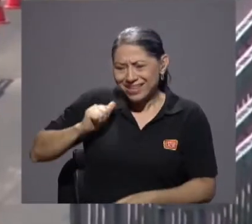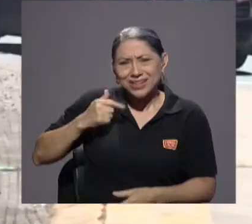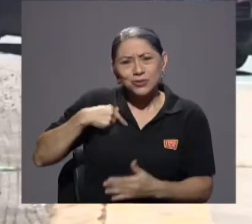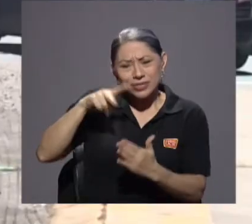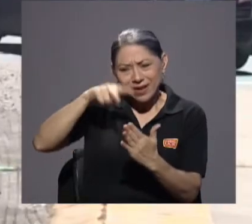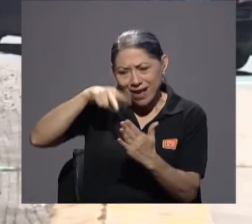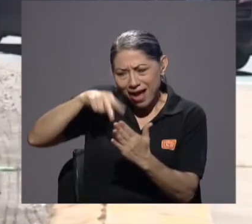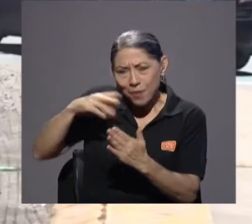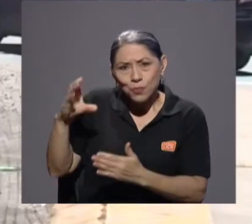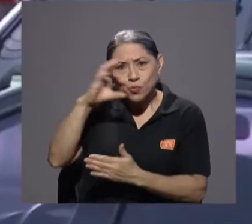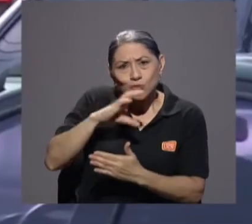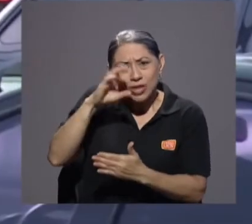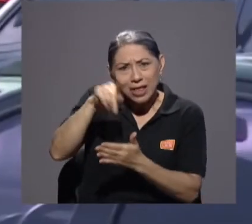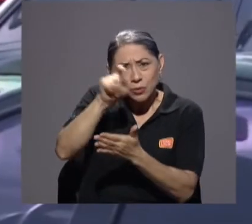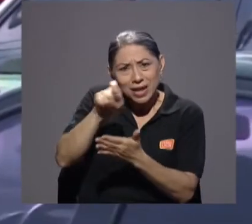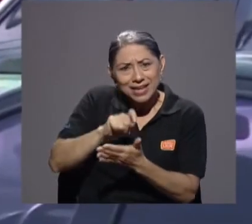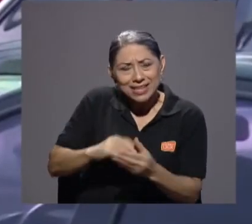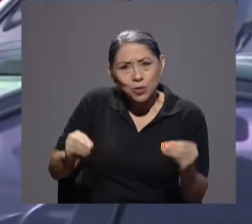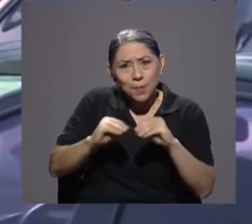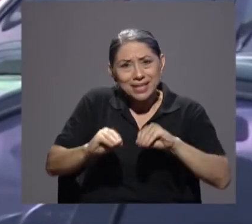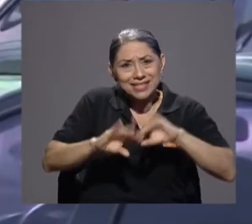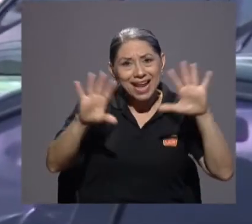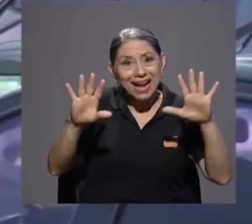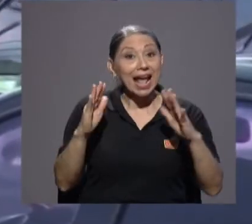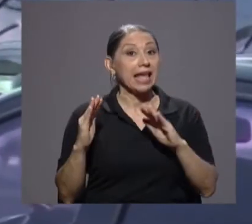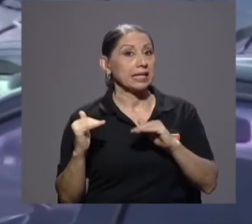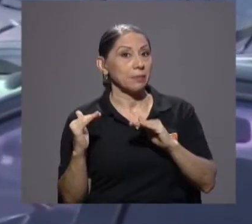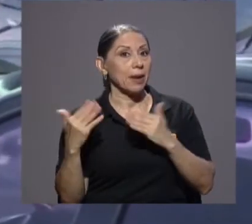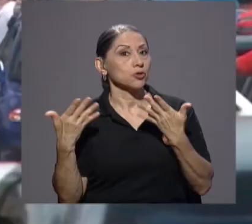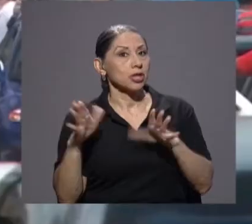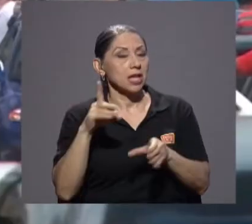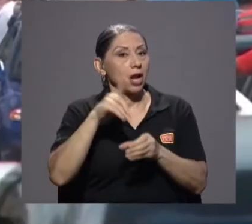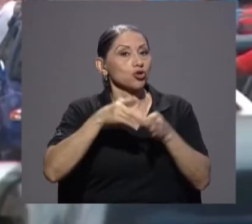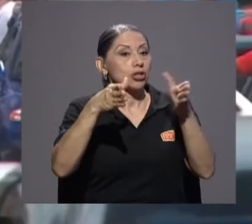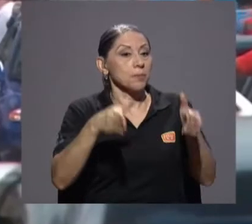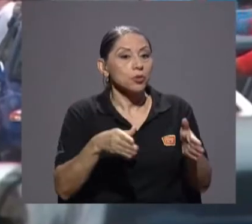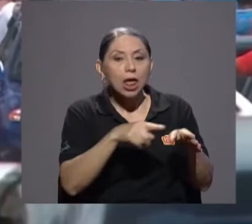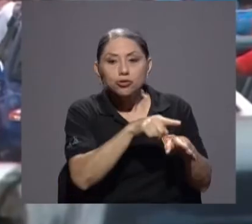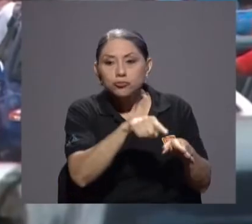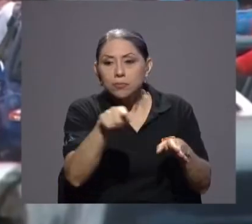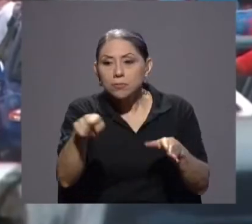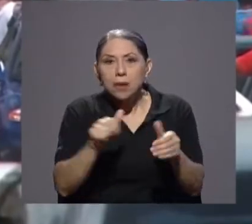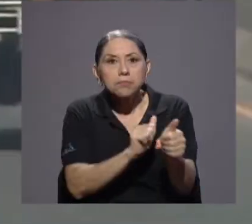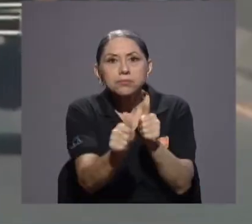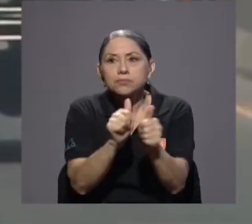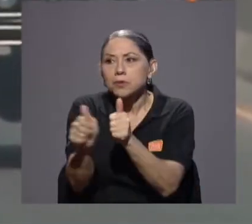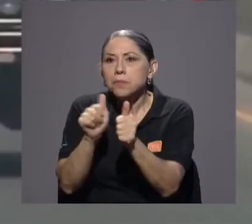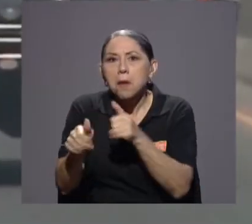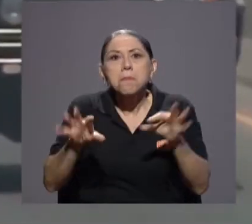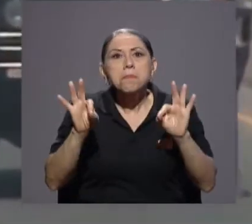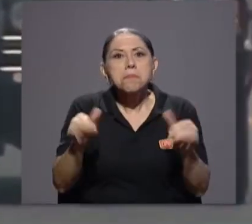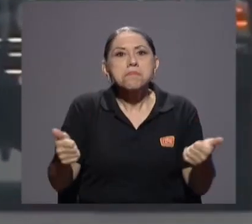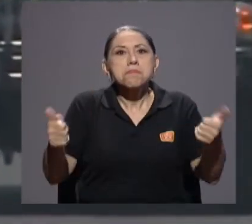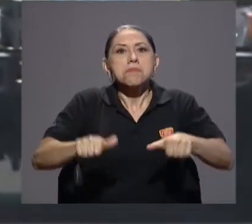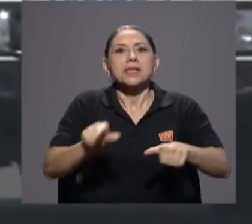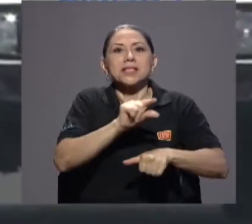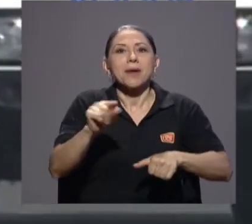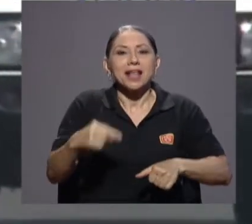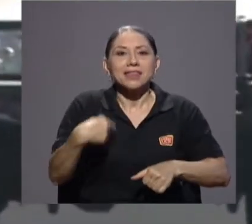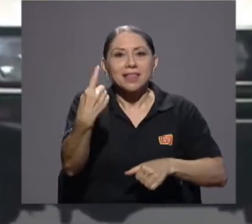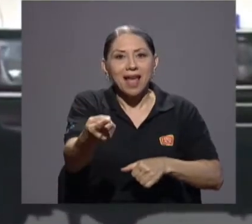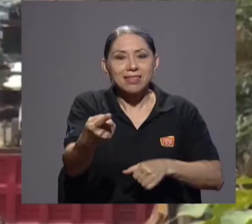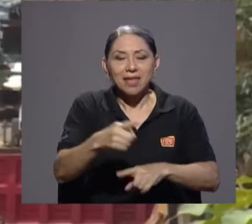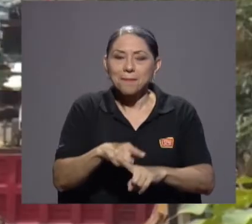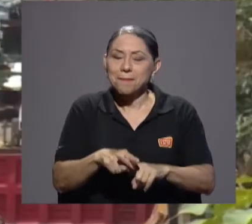redacción más clara y que esperamos los señores diputados la cojan y la puedan tramitar muy rápidamente la semana entrante, pero sí es